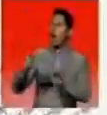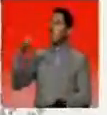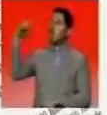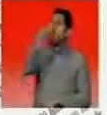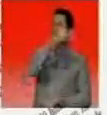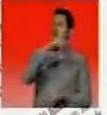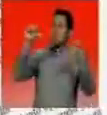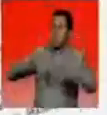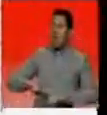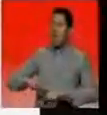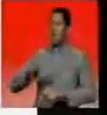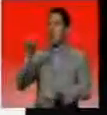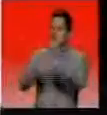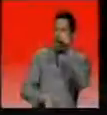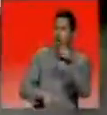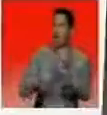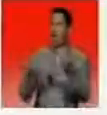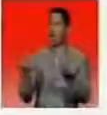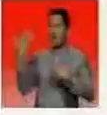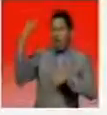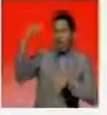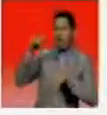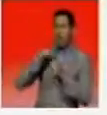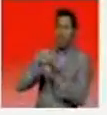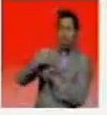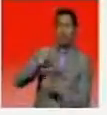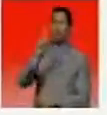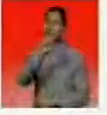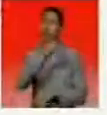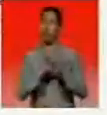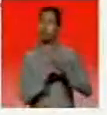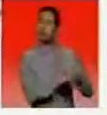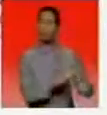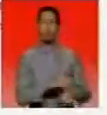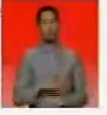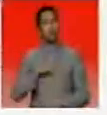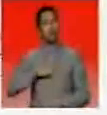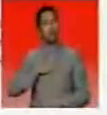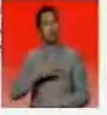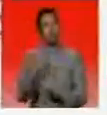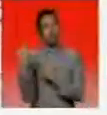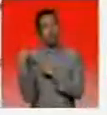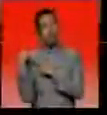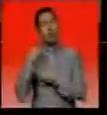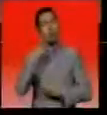politizar este tema y hacen un llamado al respecto y su manejo responsable de la información.